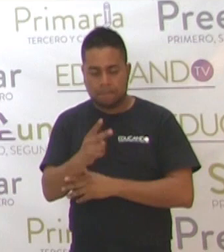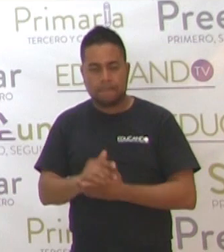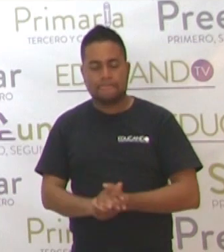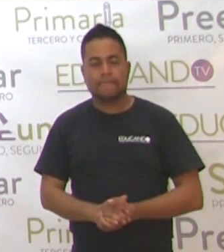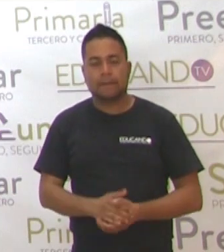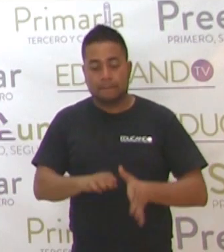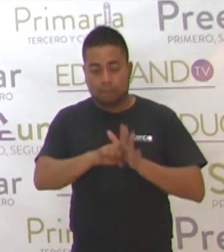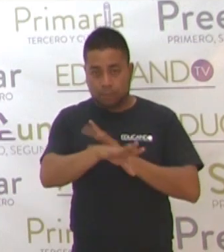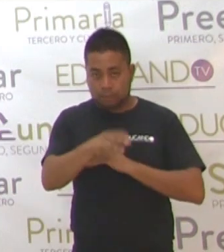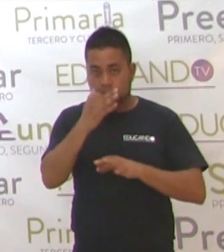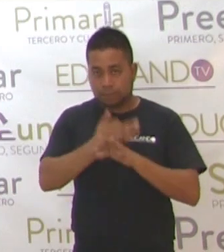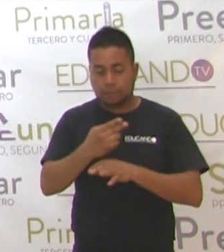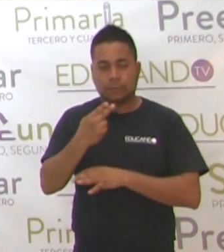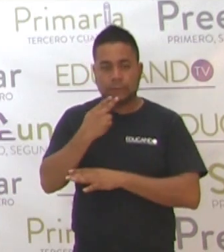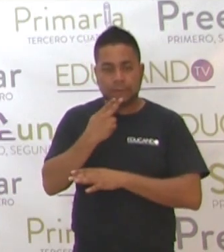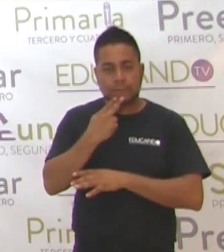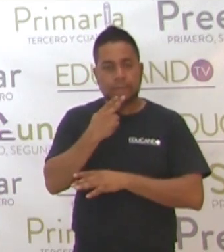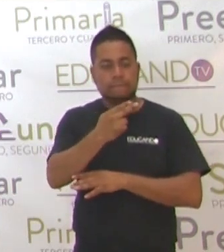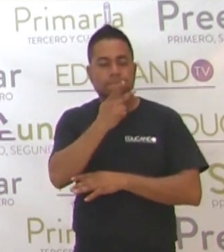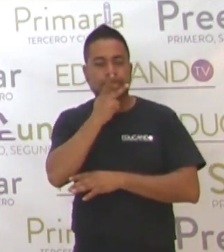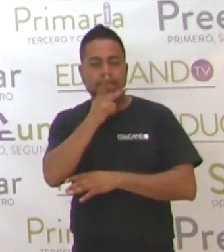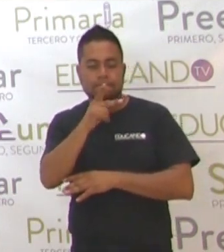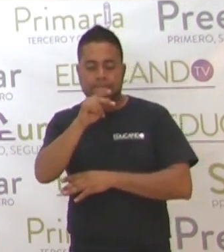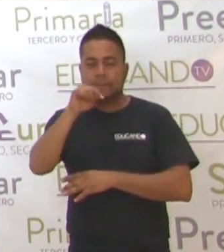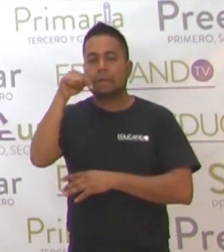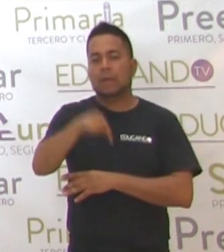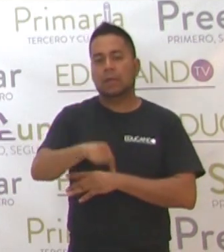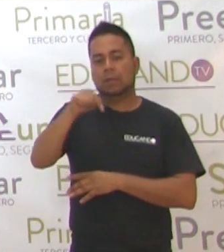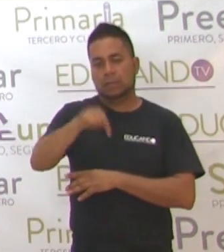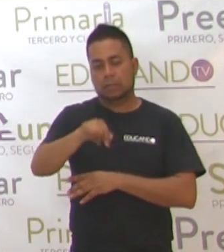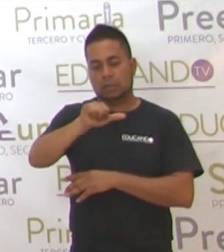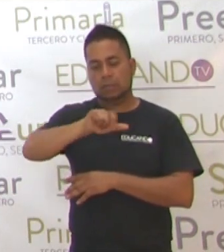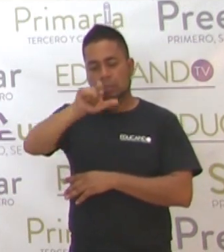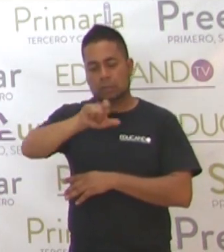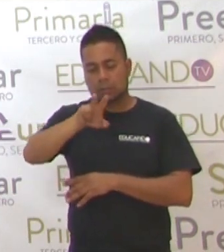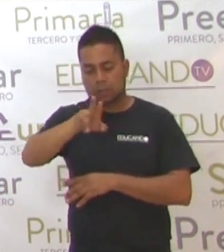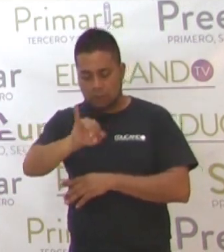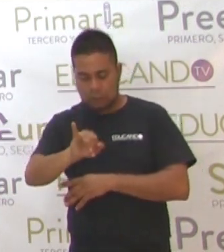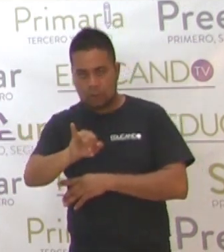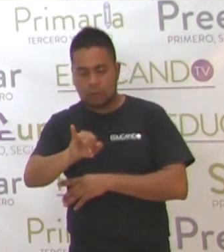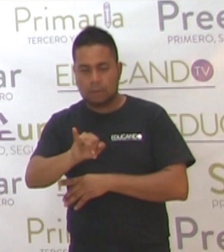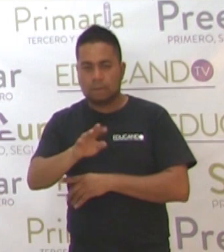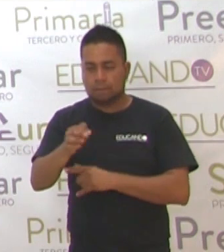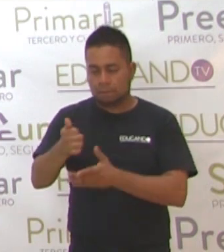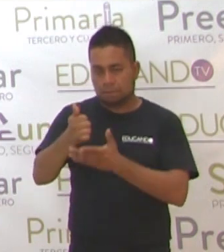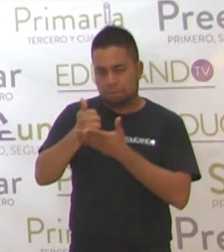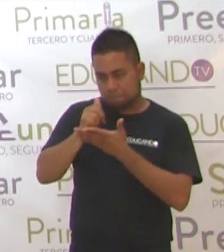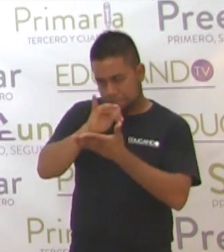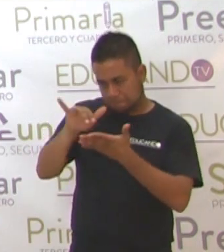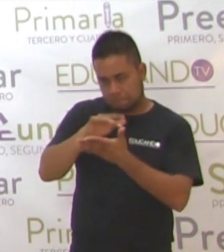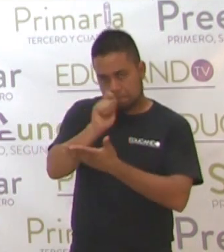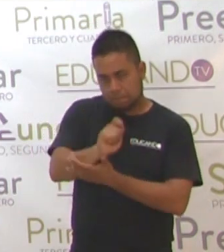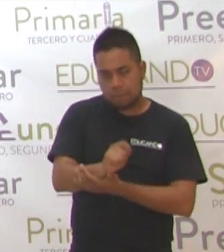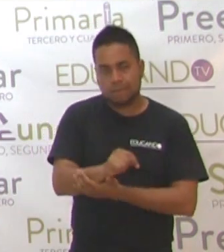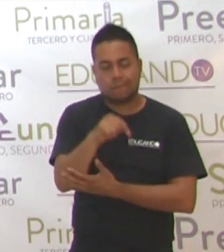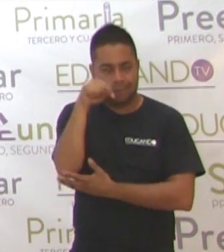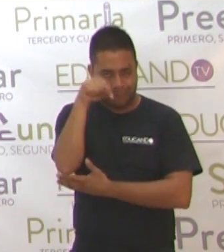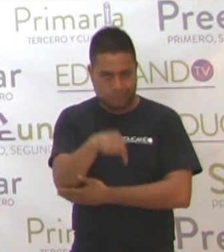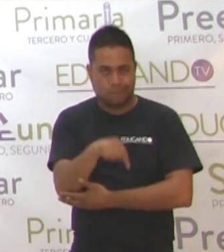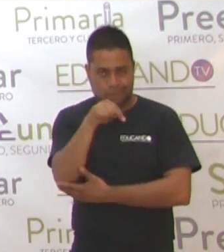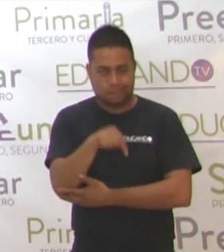aquí bien mucha mucha atención ayúdame a hacer la lectura aquí